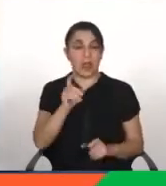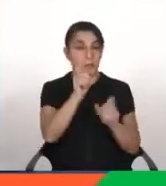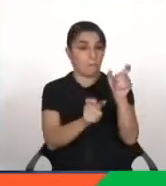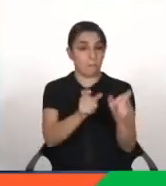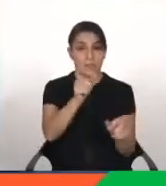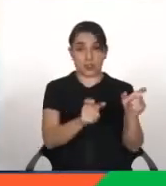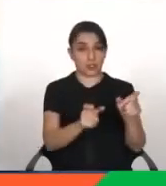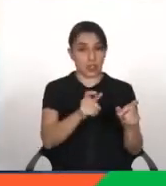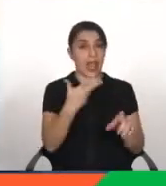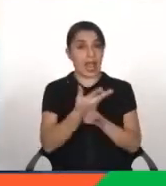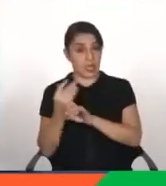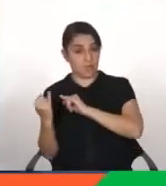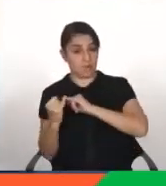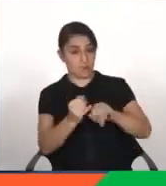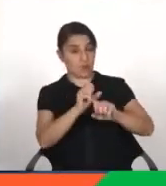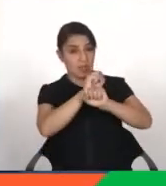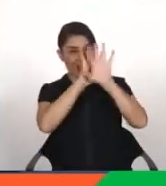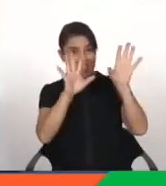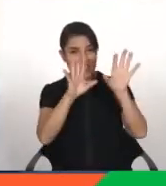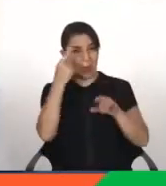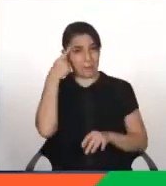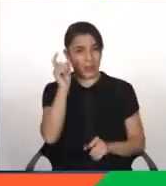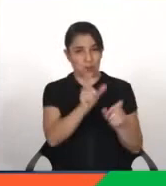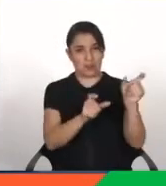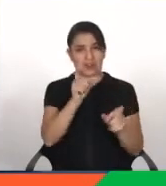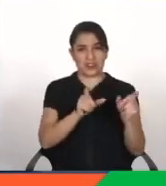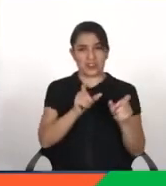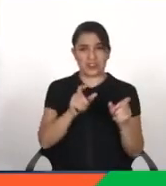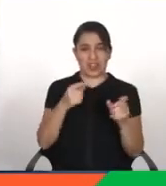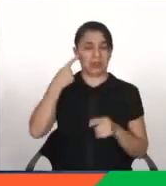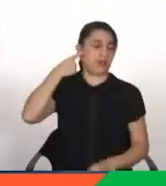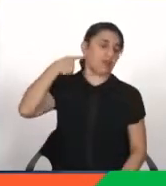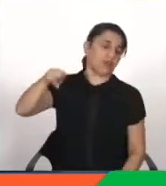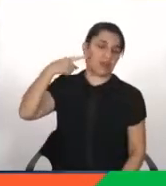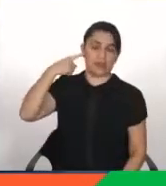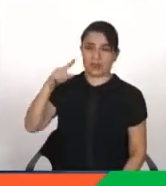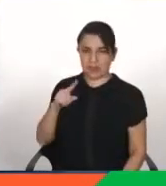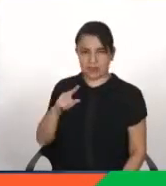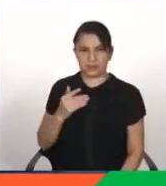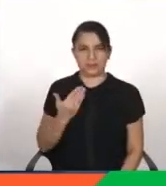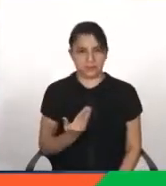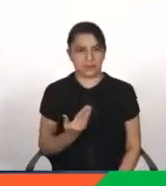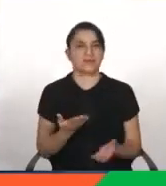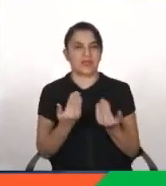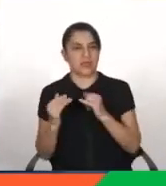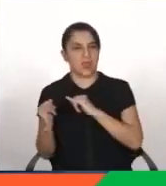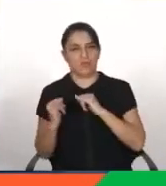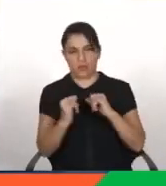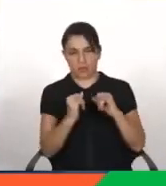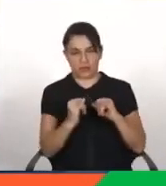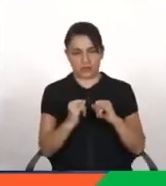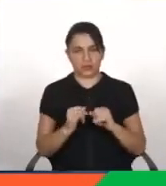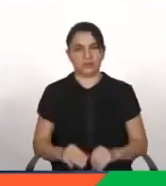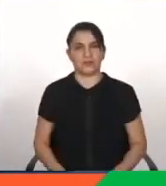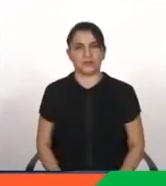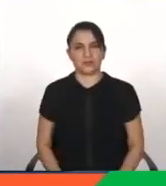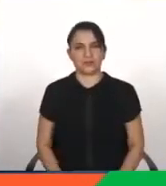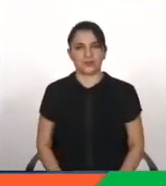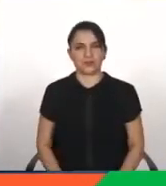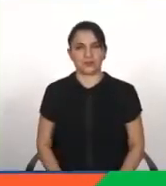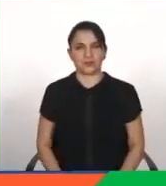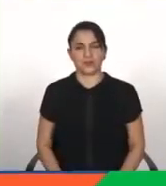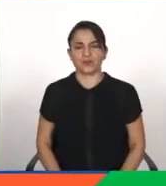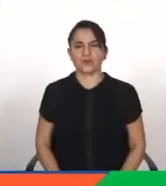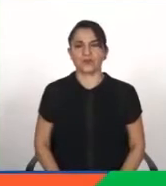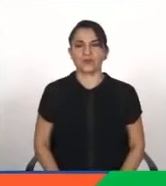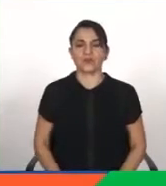pero no la acepta. Eso también es muy, hay que intentar, pues eso, ser más escépticos con toda la información que nos llega. Me sabe mal